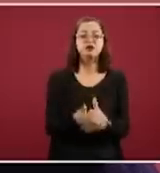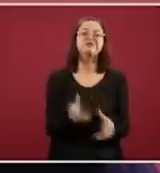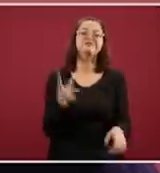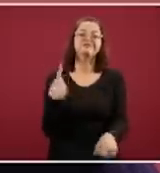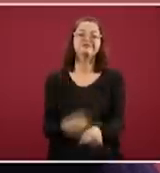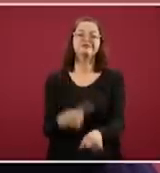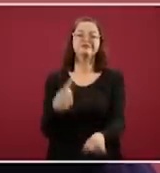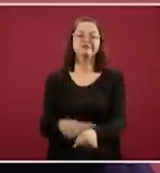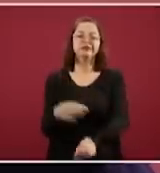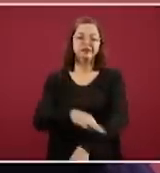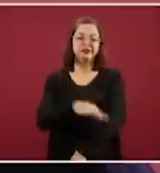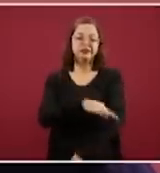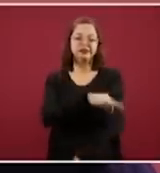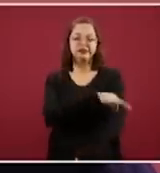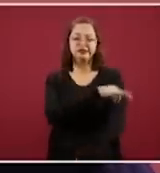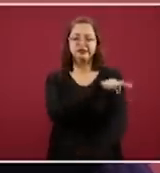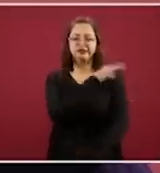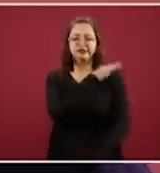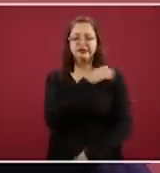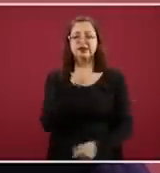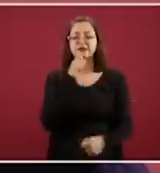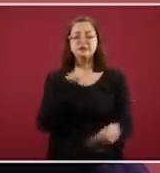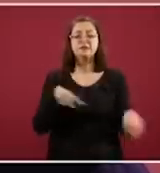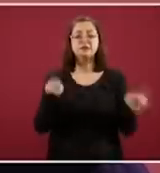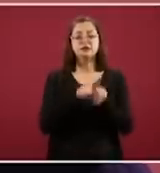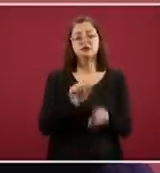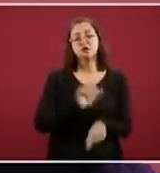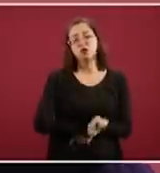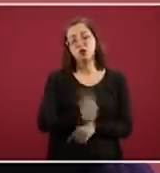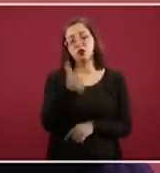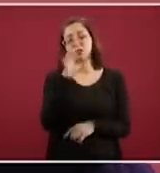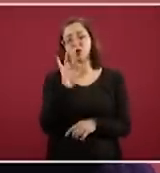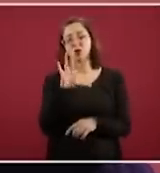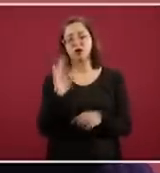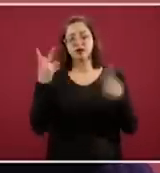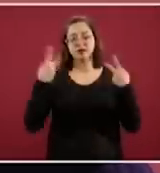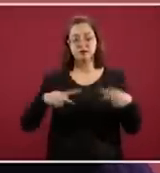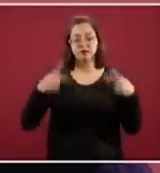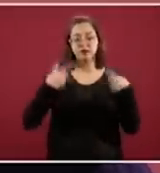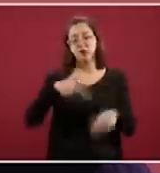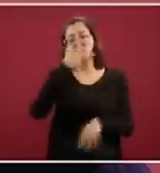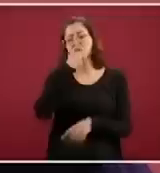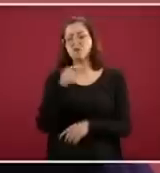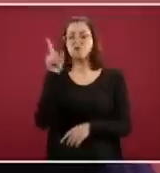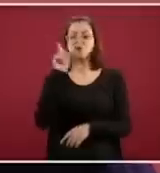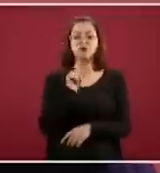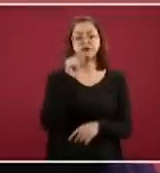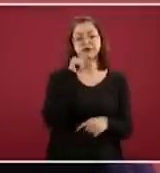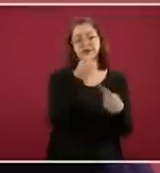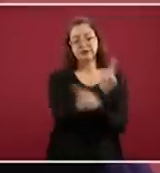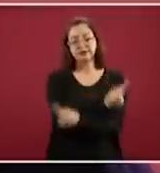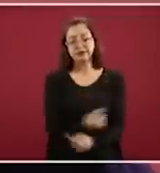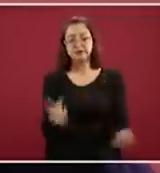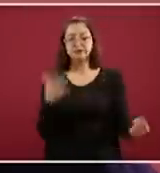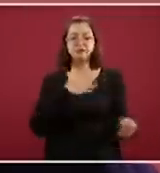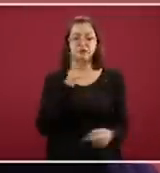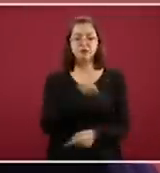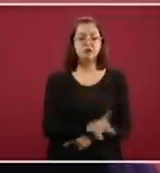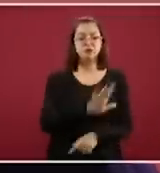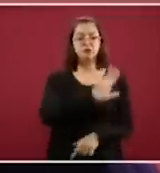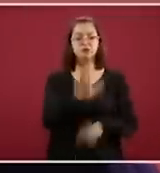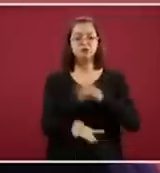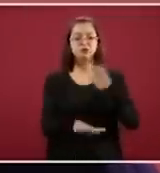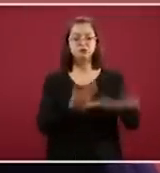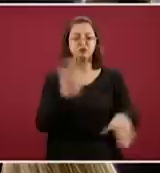No solo a ellos, 40 personas, hombres y mujeres y niños de mi pueblo.